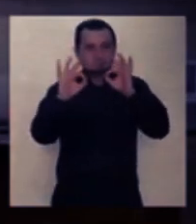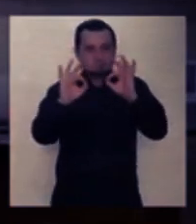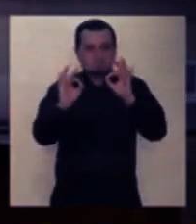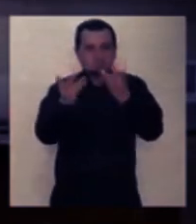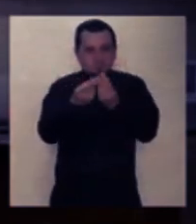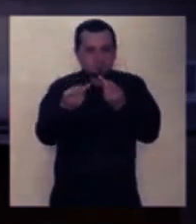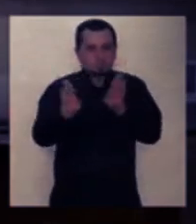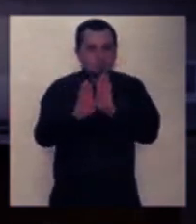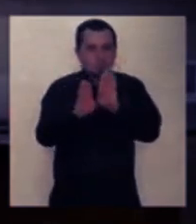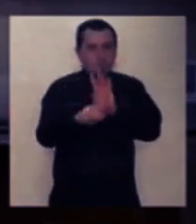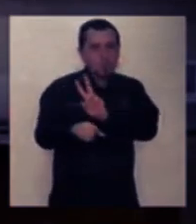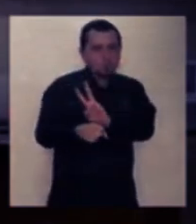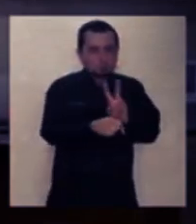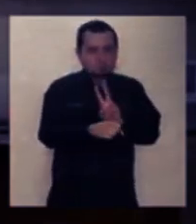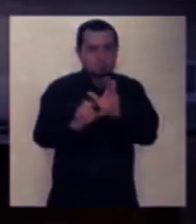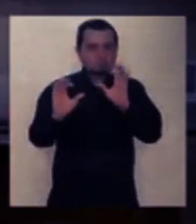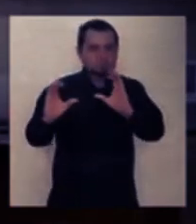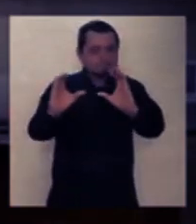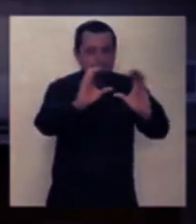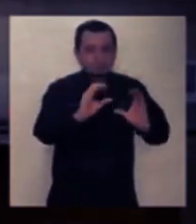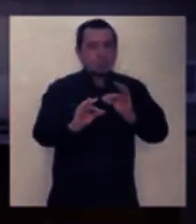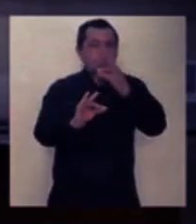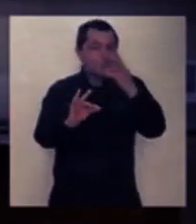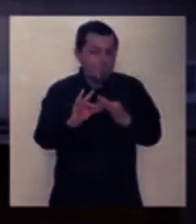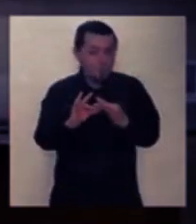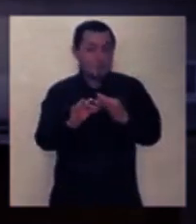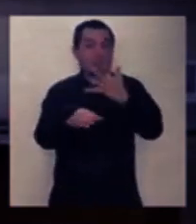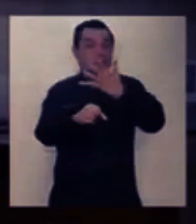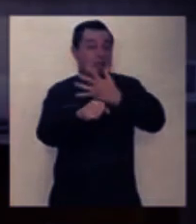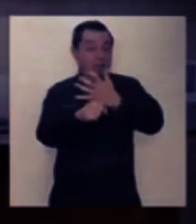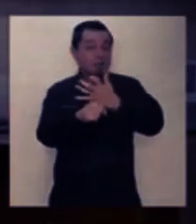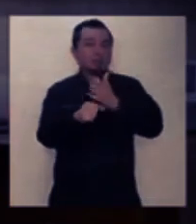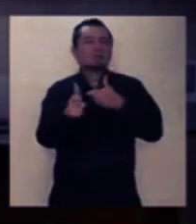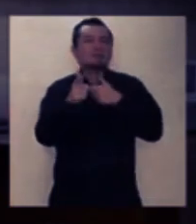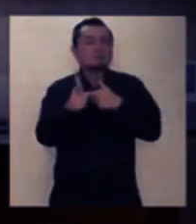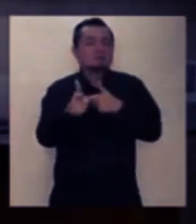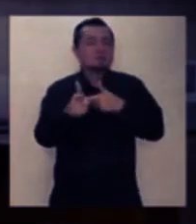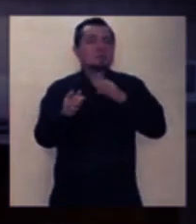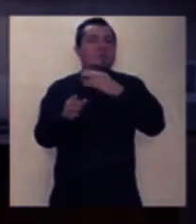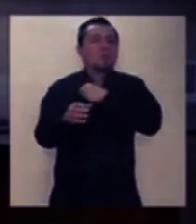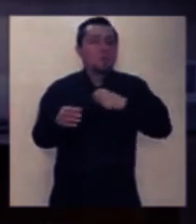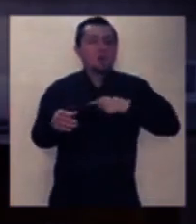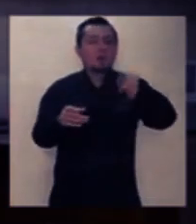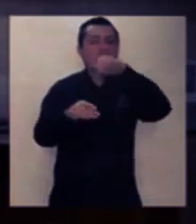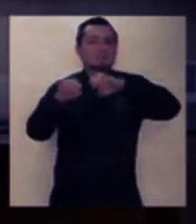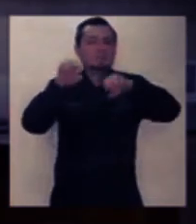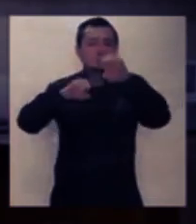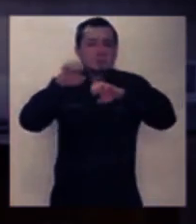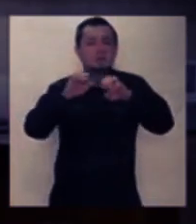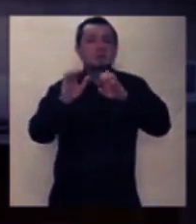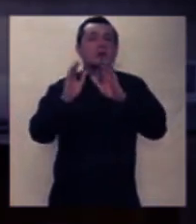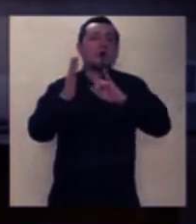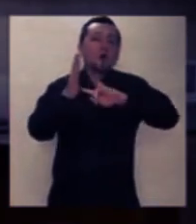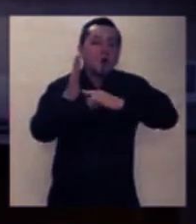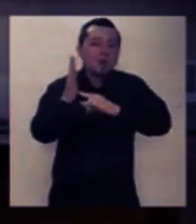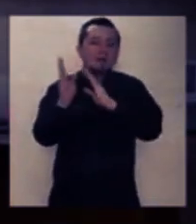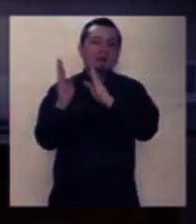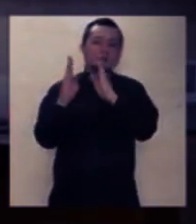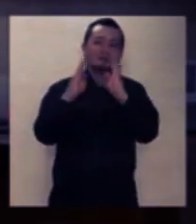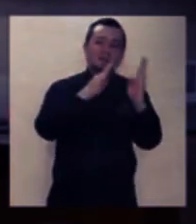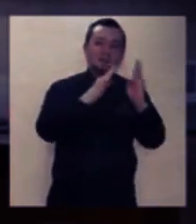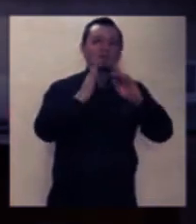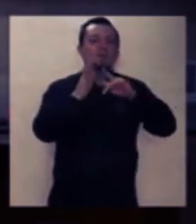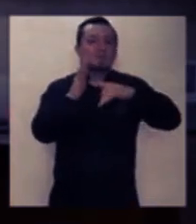para garantizar que las medidas establecidas en los protocolos se cumplan. Y quinto, insistir en la obligación de las empresas para